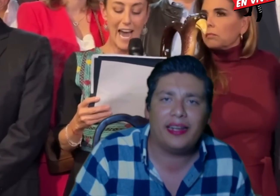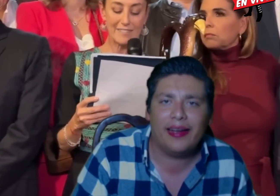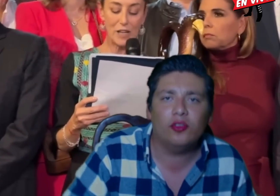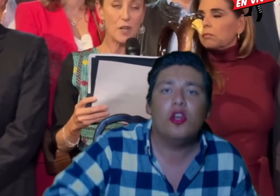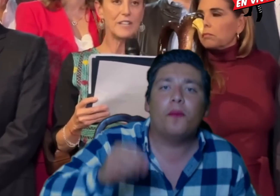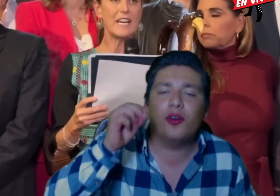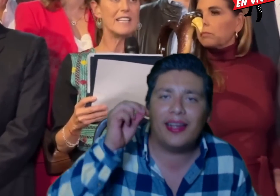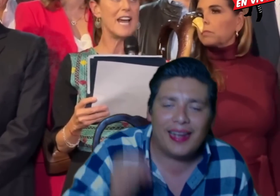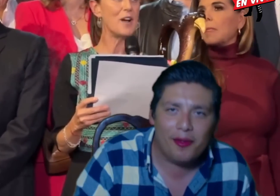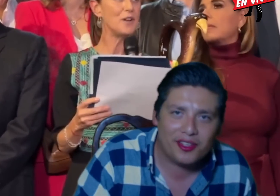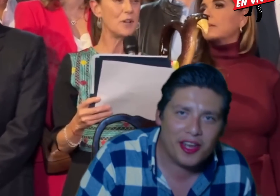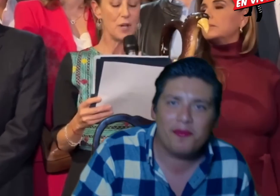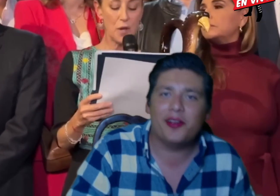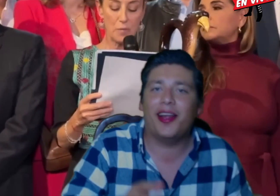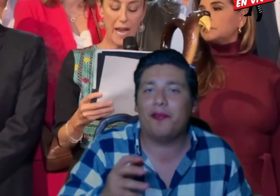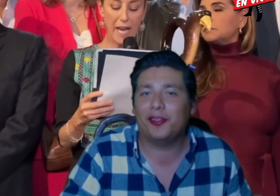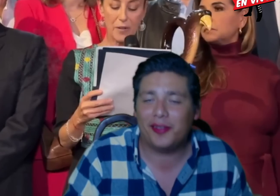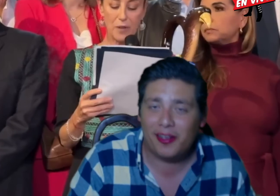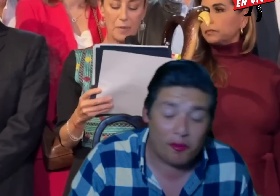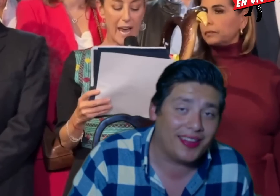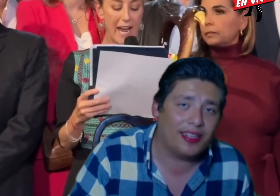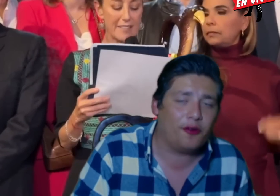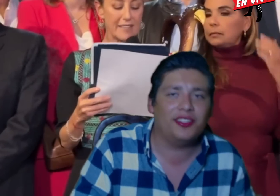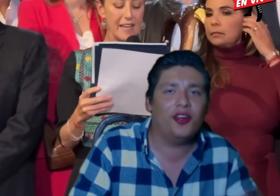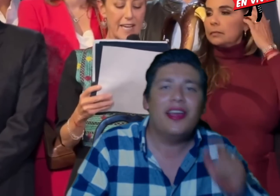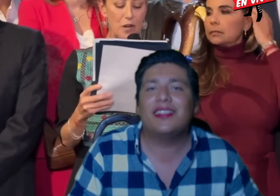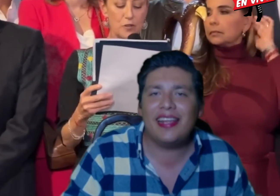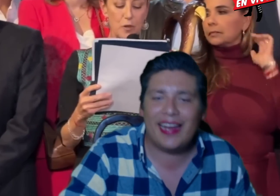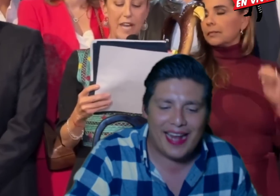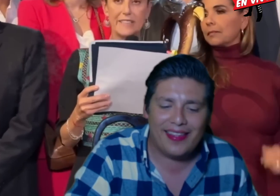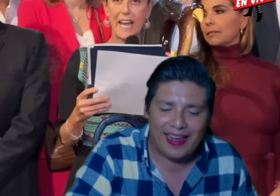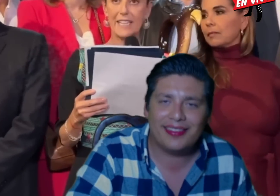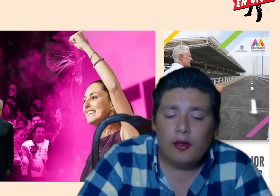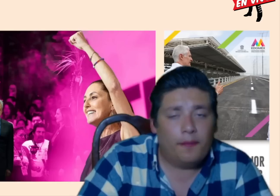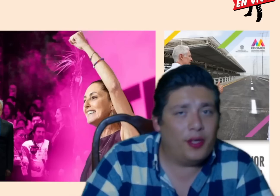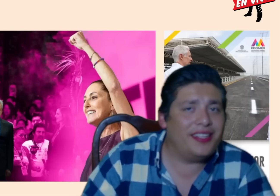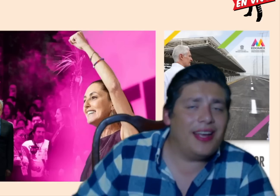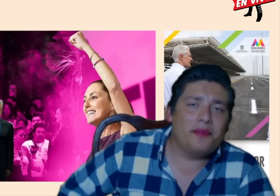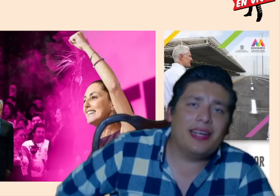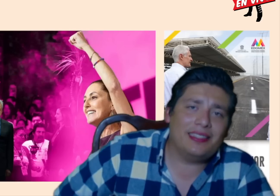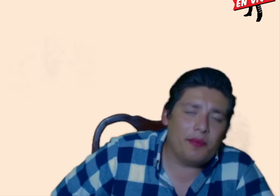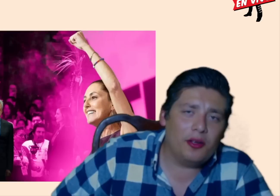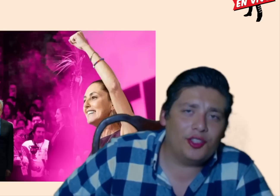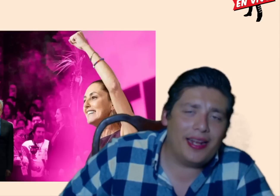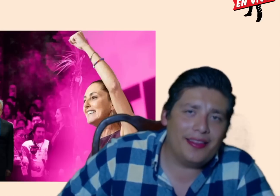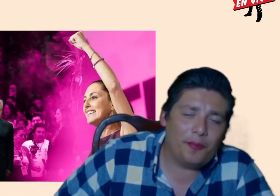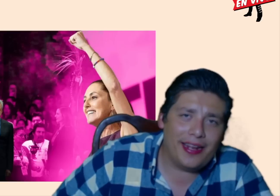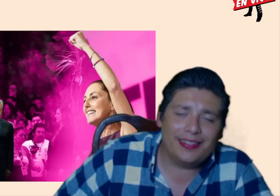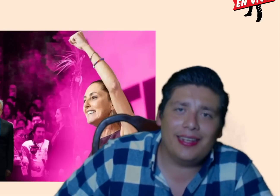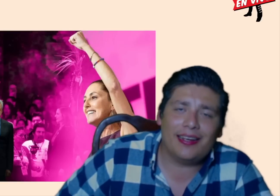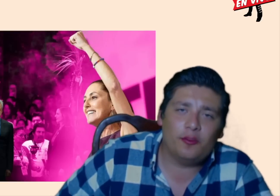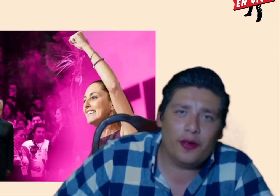los mexicanos, porque Claudia Sheinbaum y la cuarta transformación siguen adelante. Pues sí, amigas y amigos, era